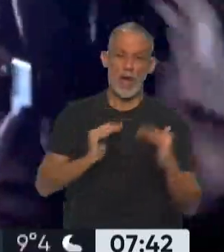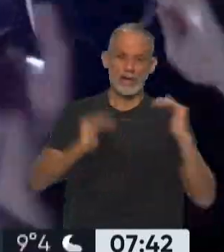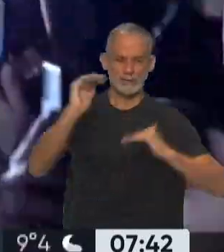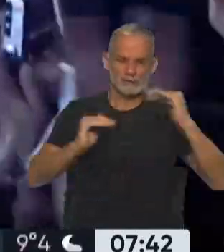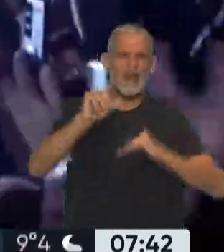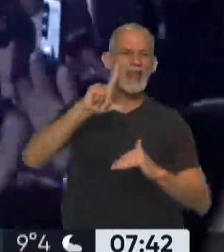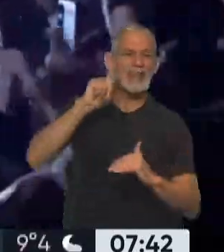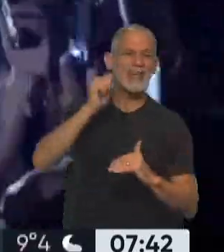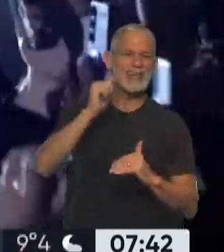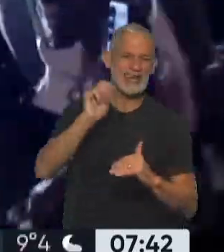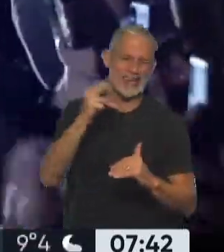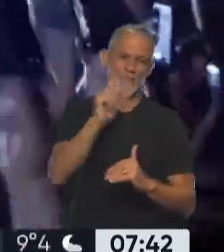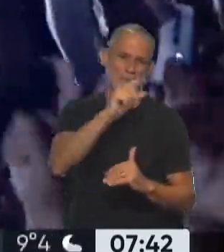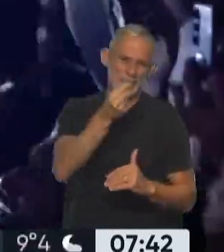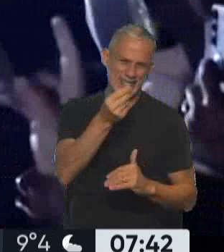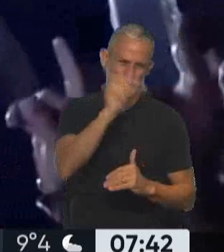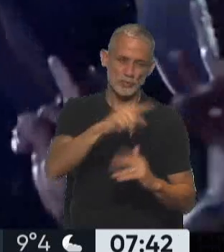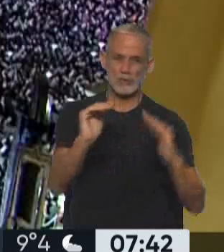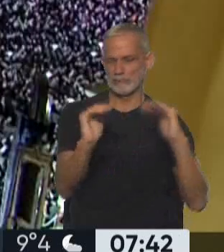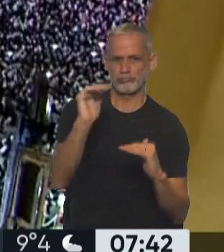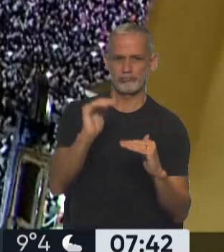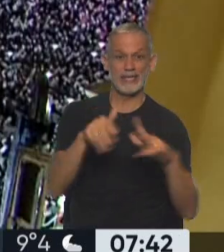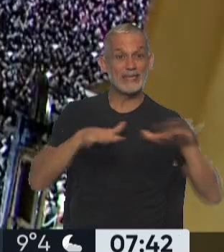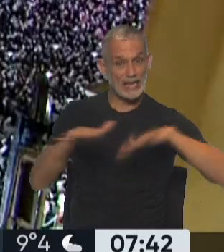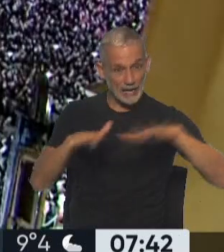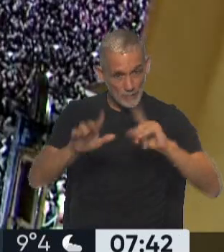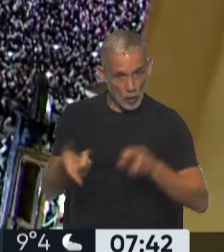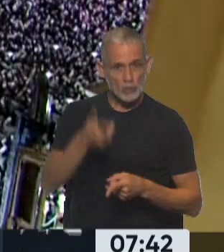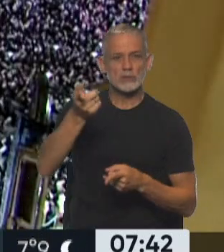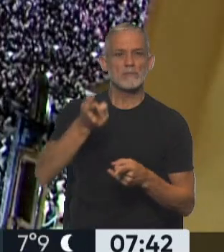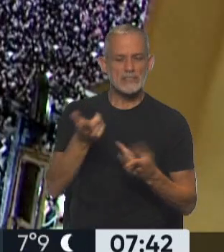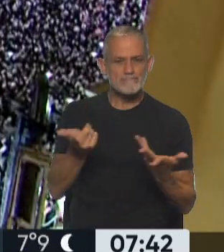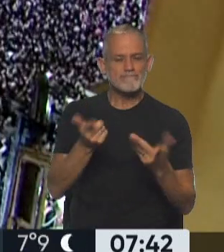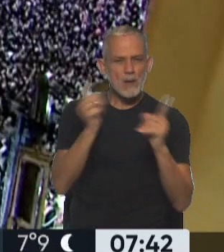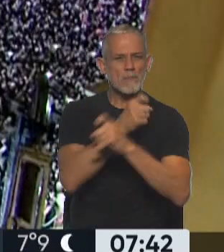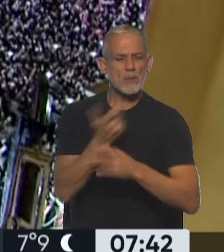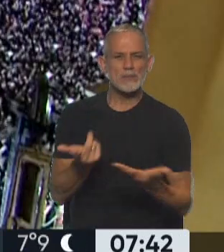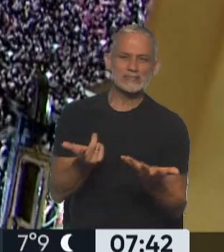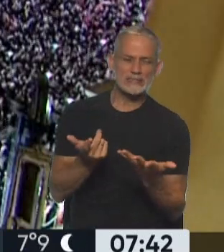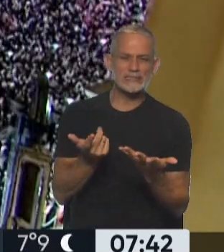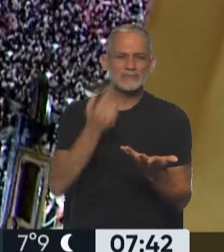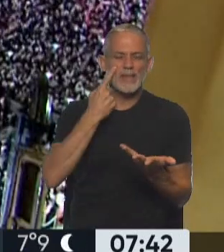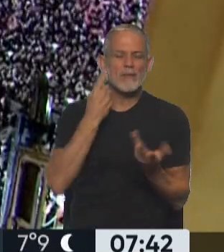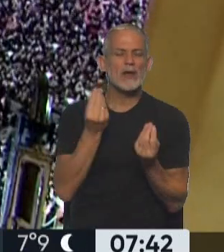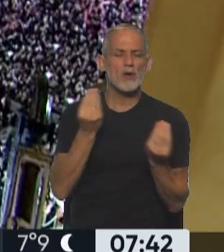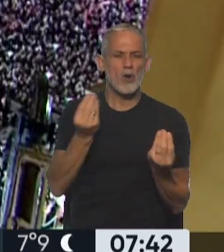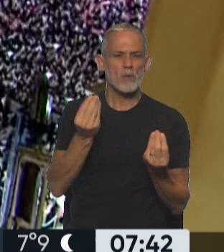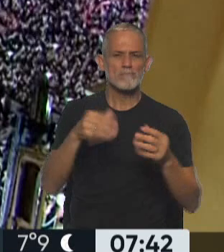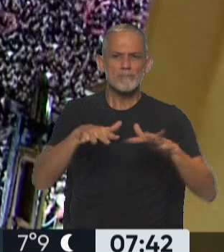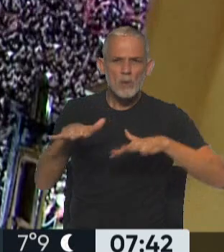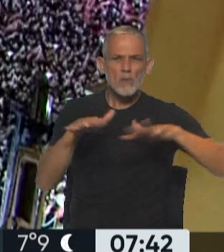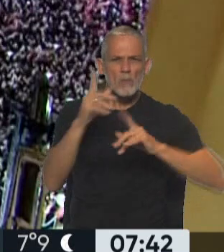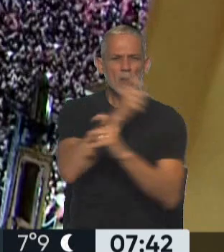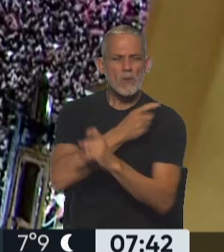lira turca y las consecuencias del terremoto que ya dijo. Habrá sido un buen piloto de tormenta en una crisis